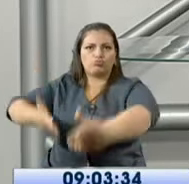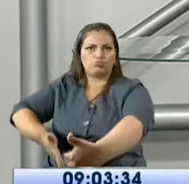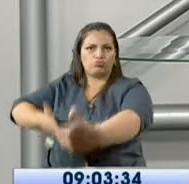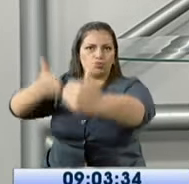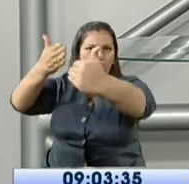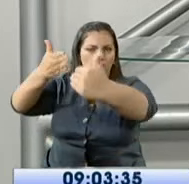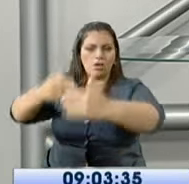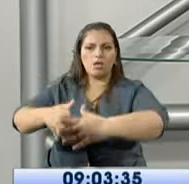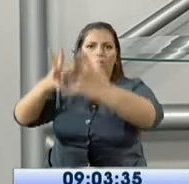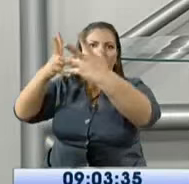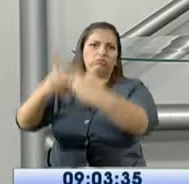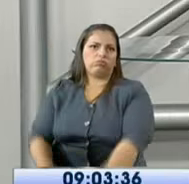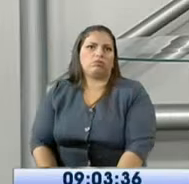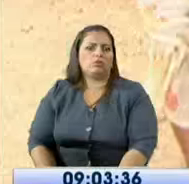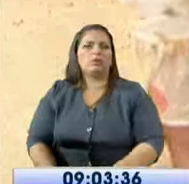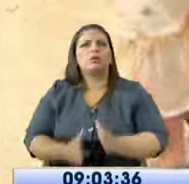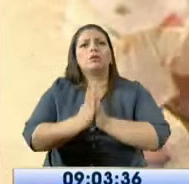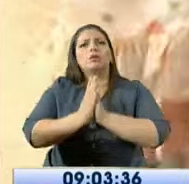Veamos.